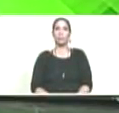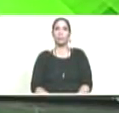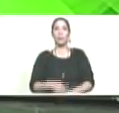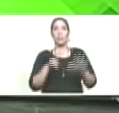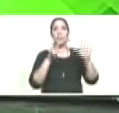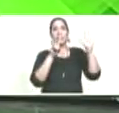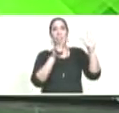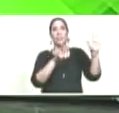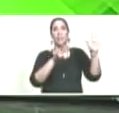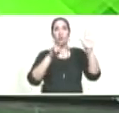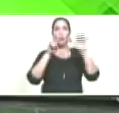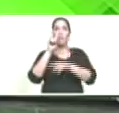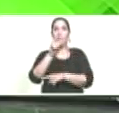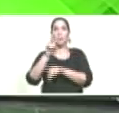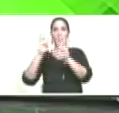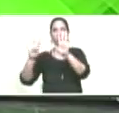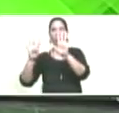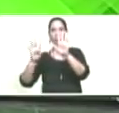729 delegados